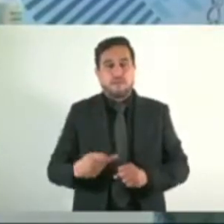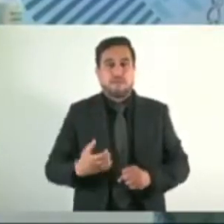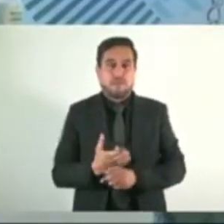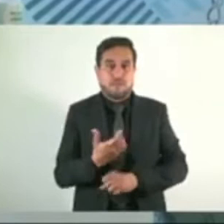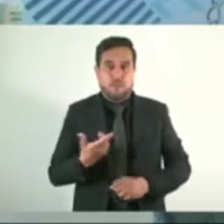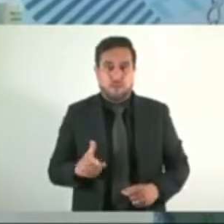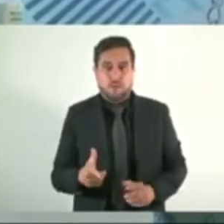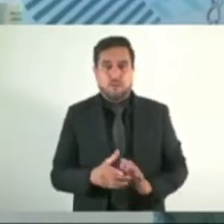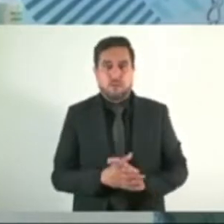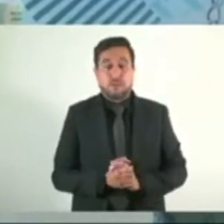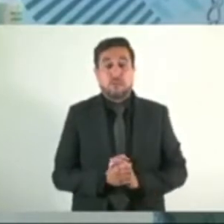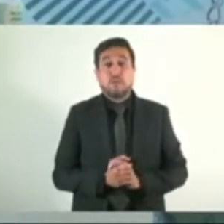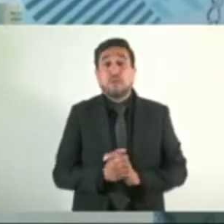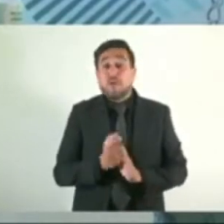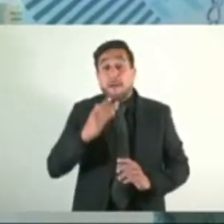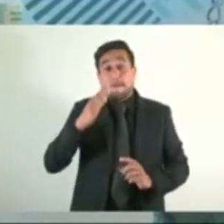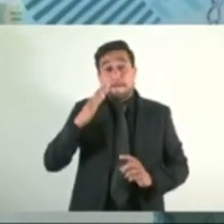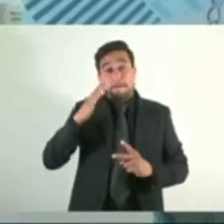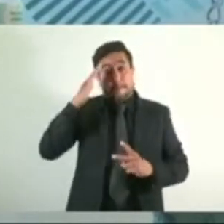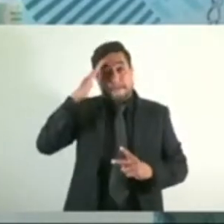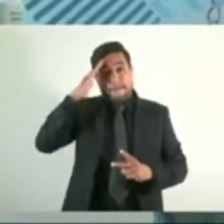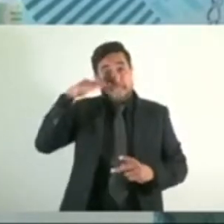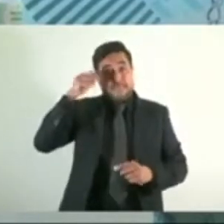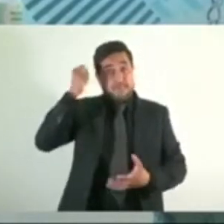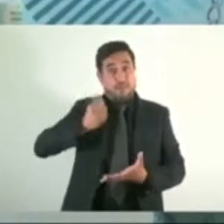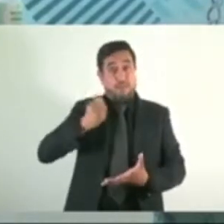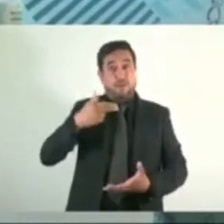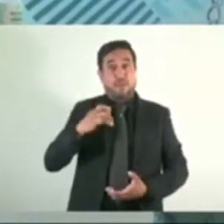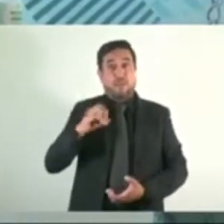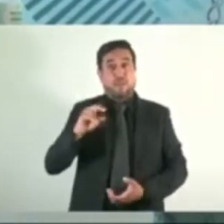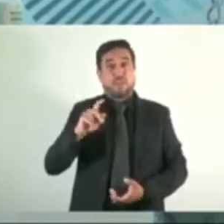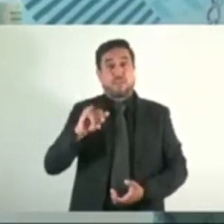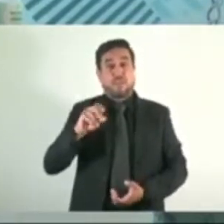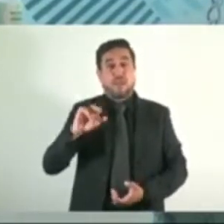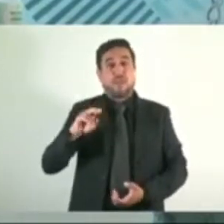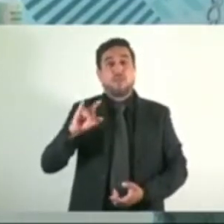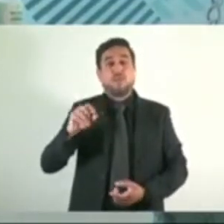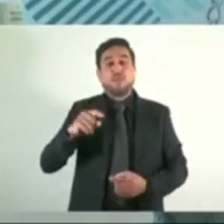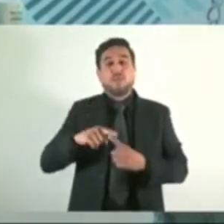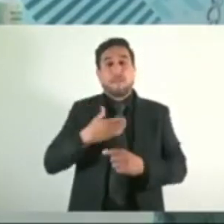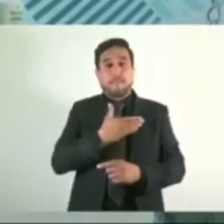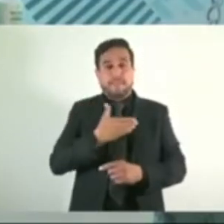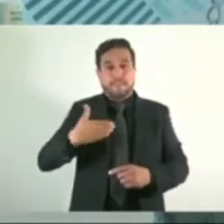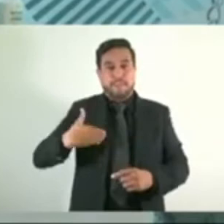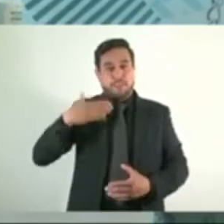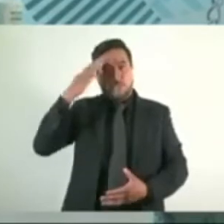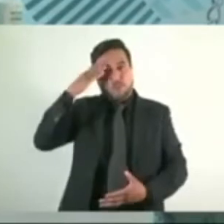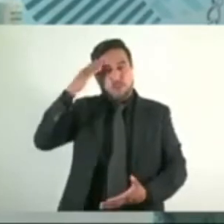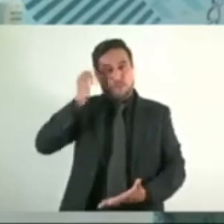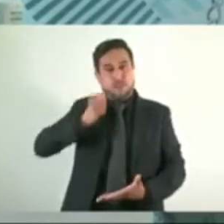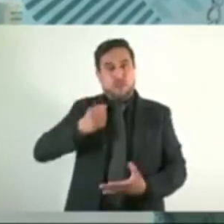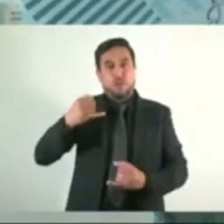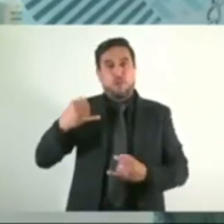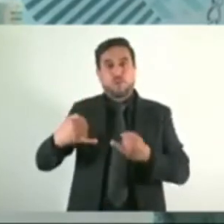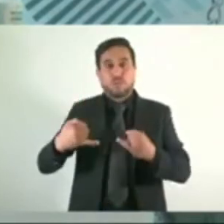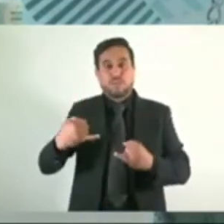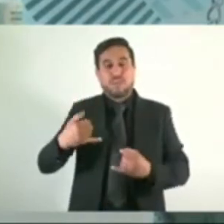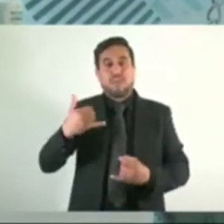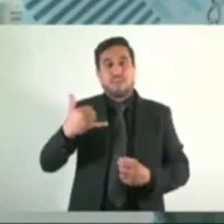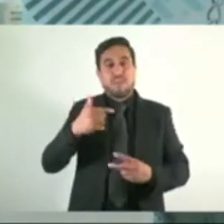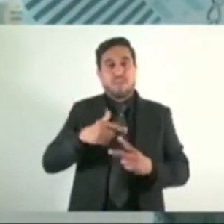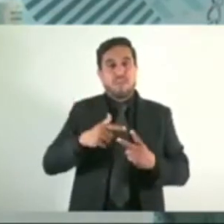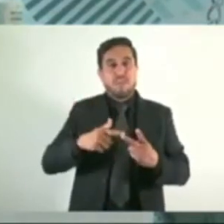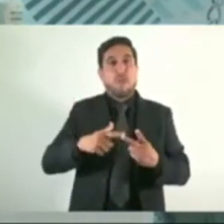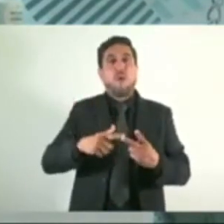Guanajuato. Magistrado Héctor Tinajero Muñoz, presidente del Supremo Tribunal de Justicia y del Consejo del Poder Judicial del Estado